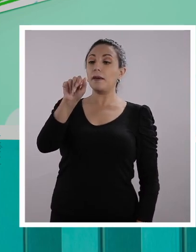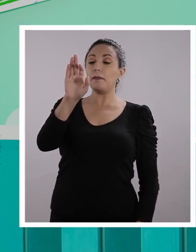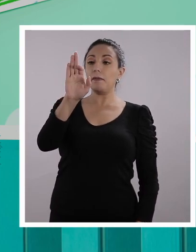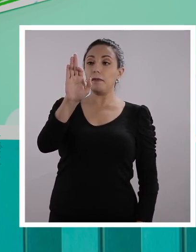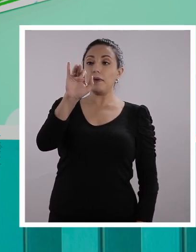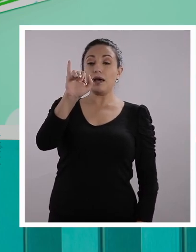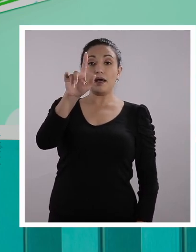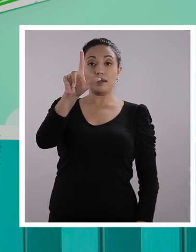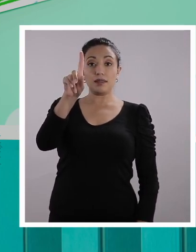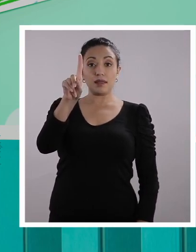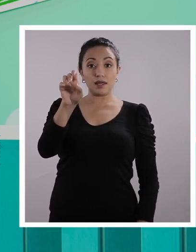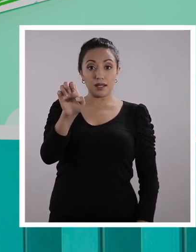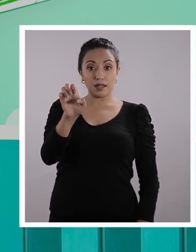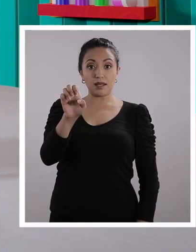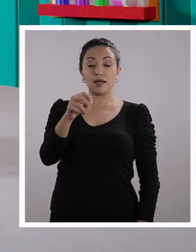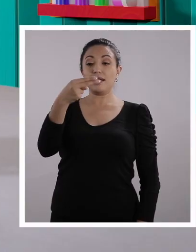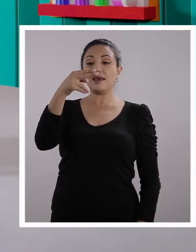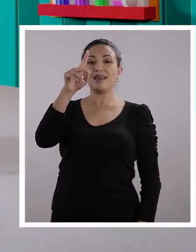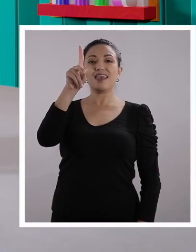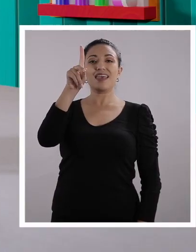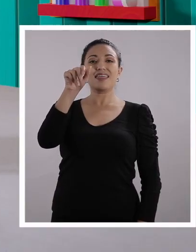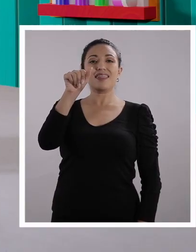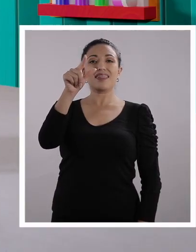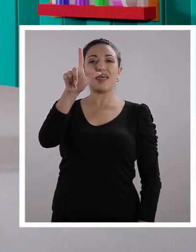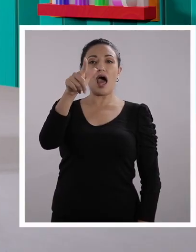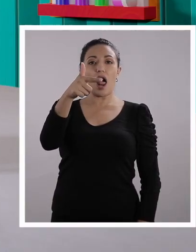quieren conocer la web